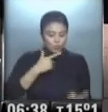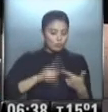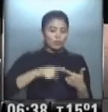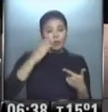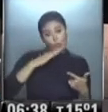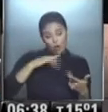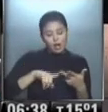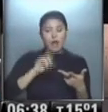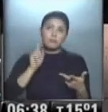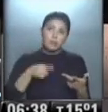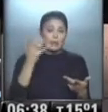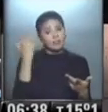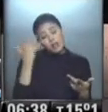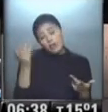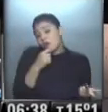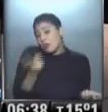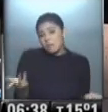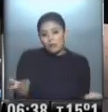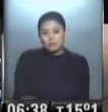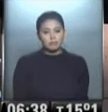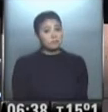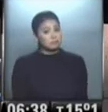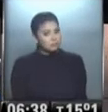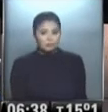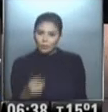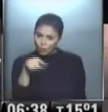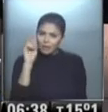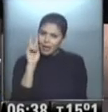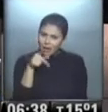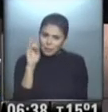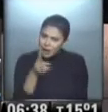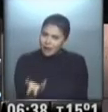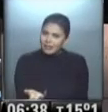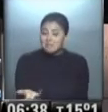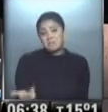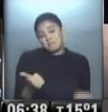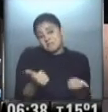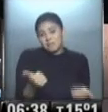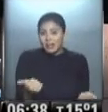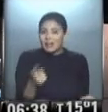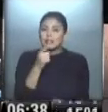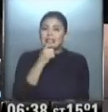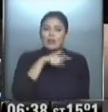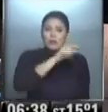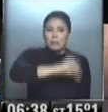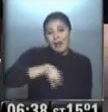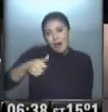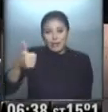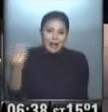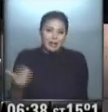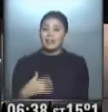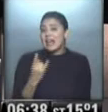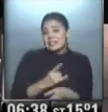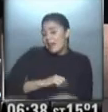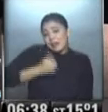Y también me gusta Tigre, por ejemplo. ¿Ves? Sí. Ustedes ven, ¿no? Sí. Qué bien. Por si no gana uno, gana el otro. Ah, sí, siempre